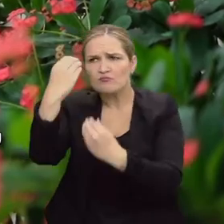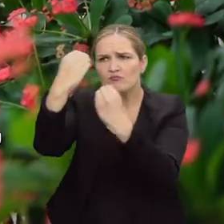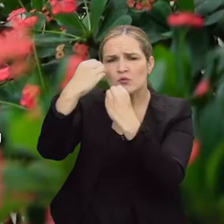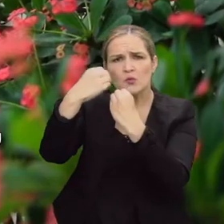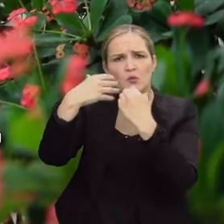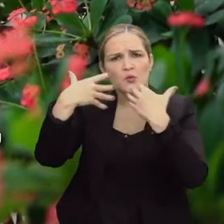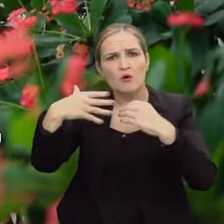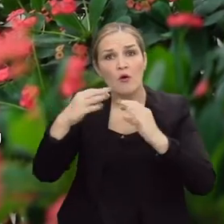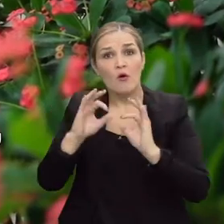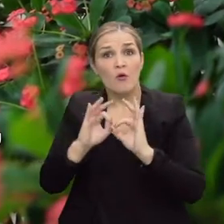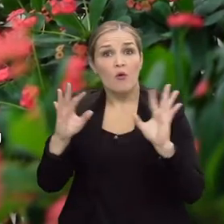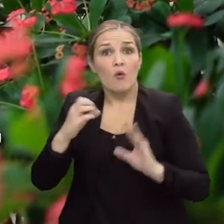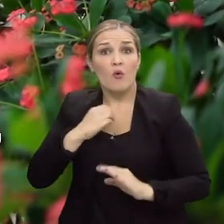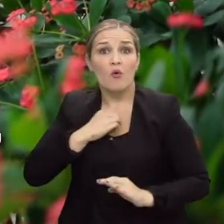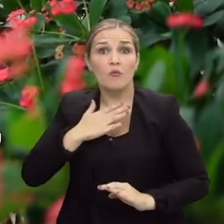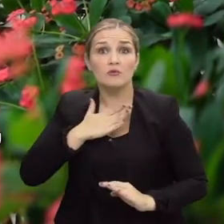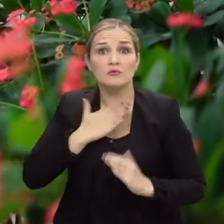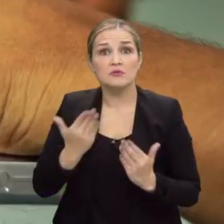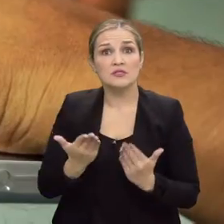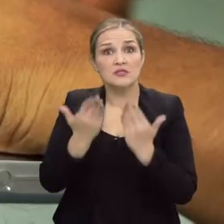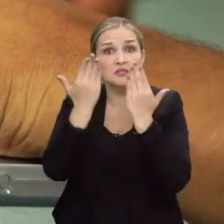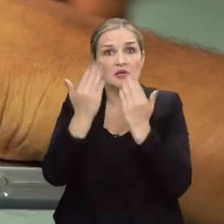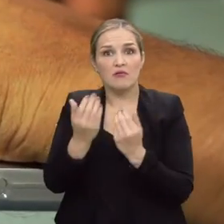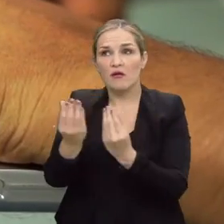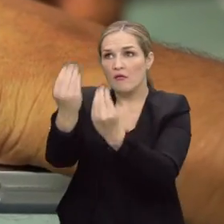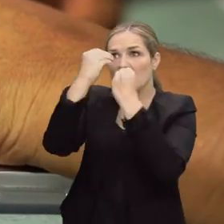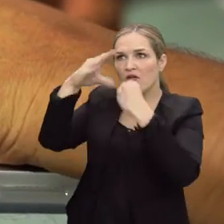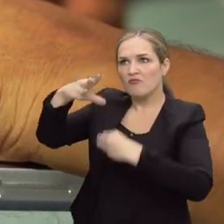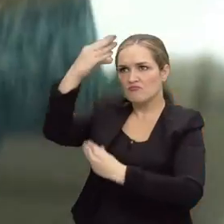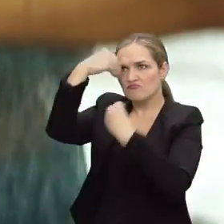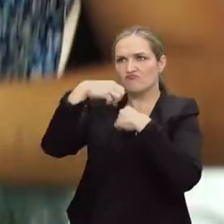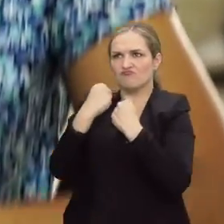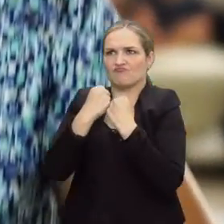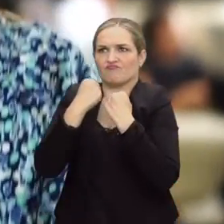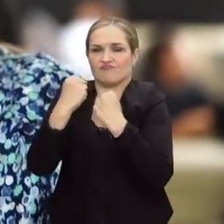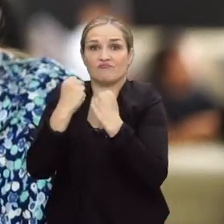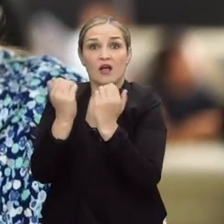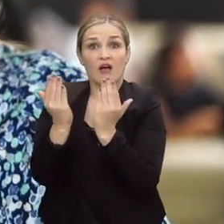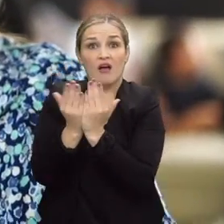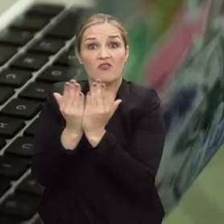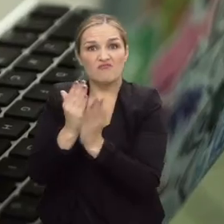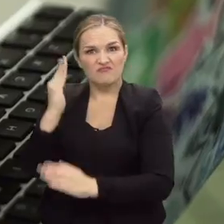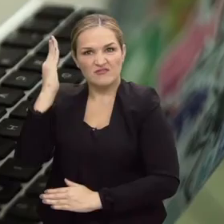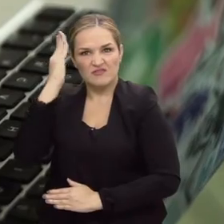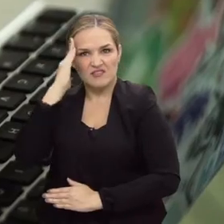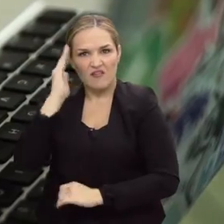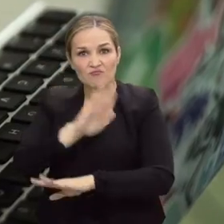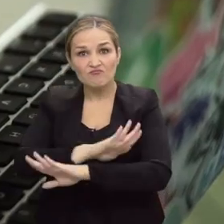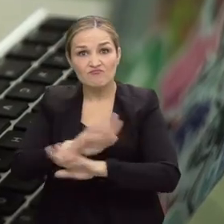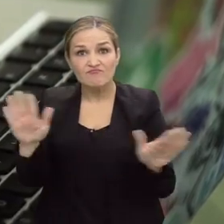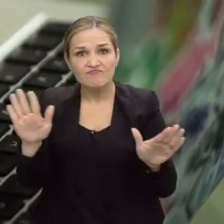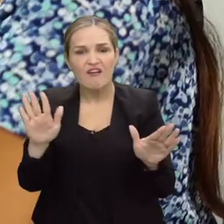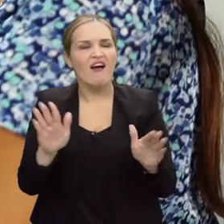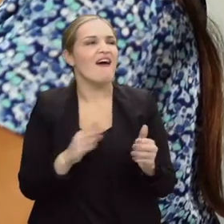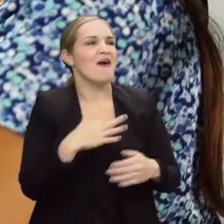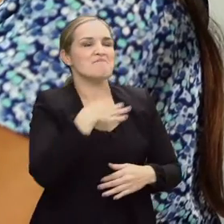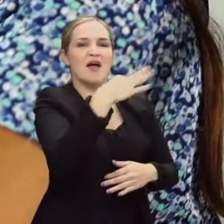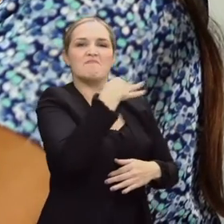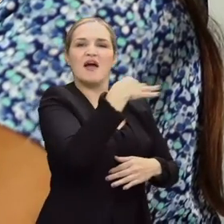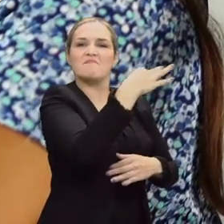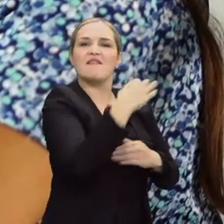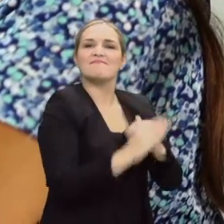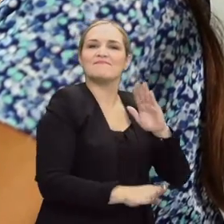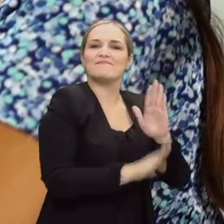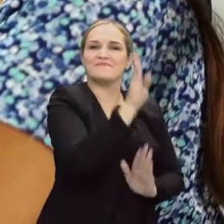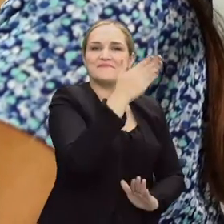Esto nos ayuda a tener oportunidades en cualquier lugar. El que ha estudiado tiene más oportunidades